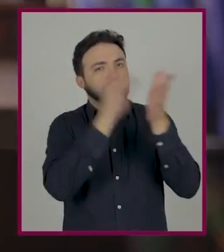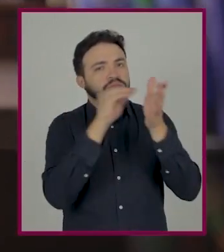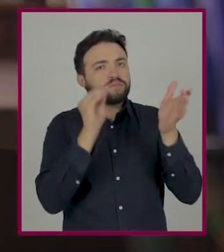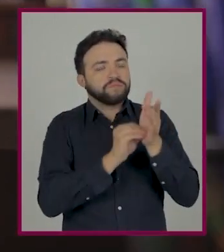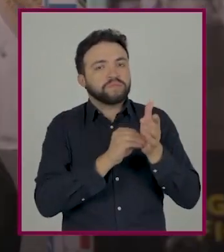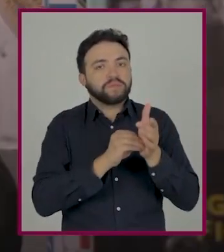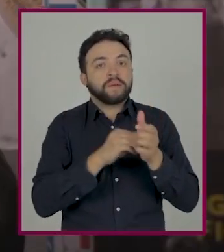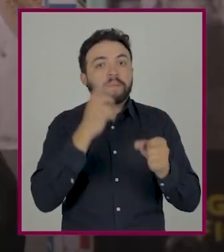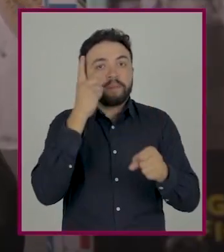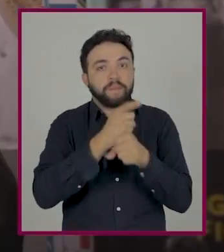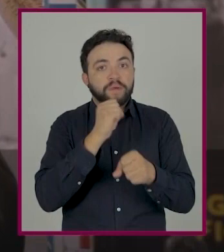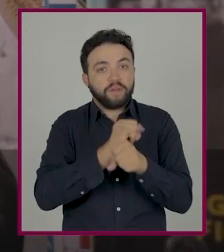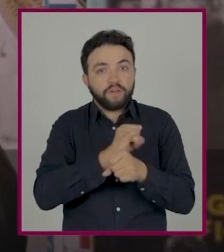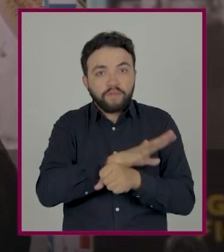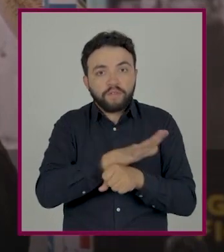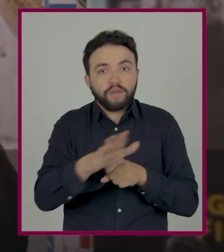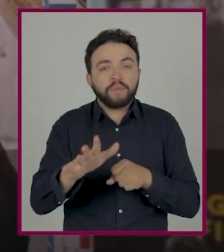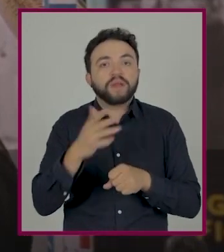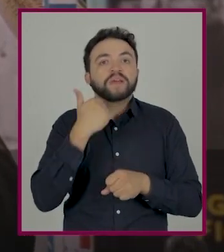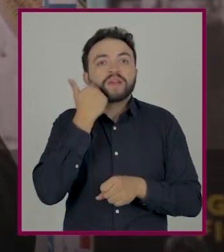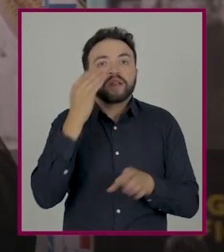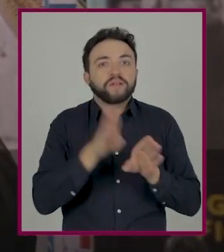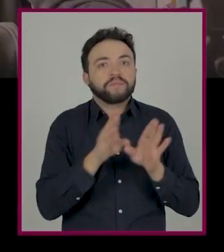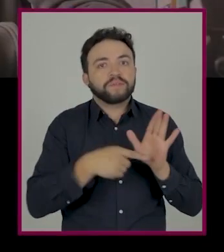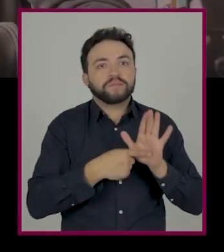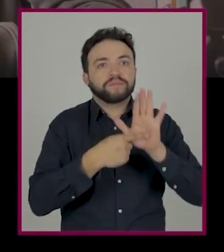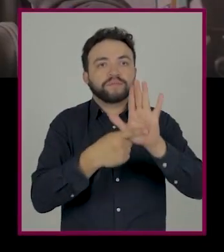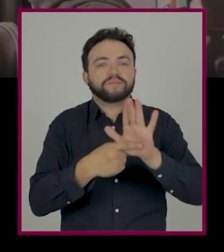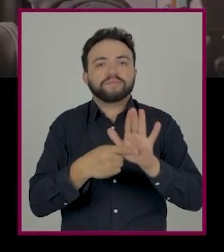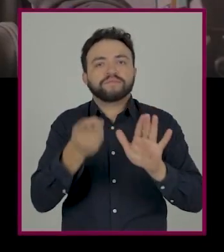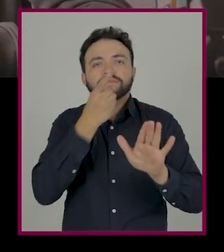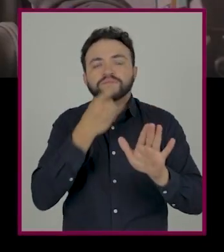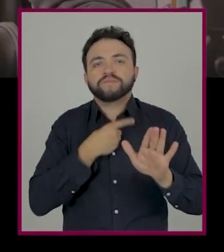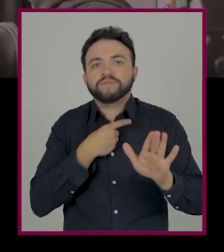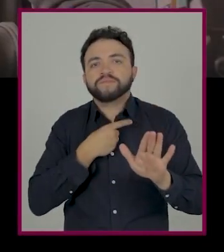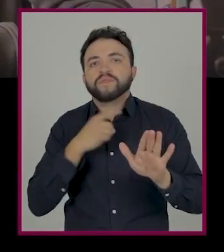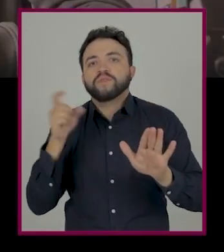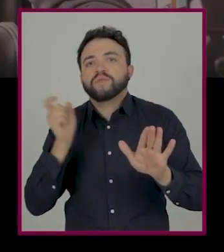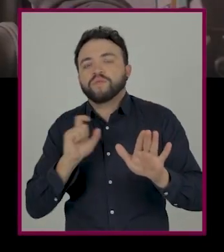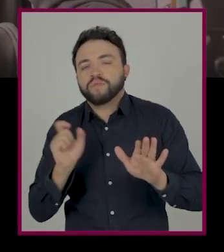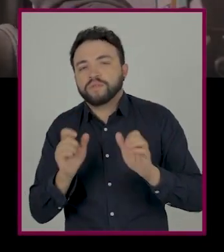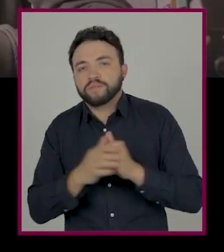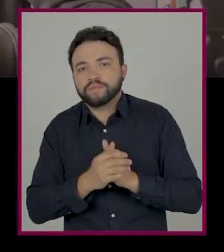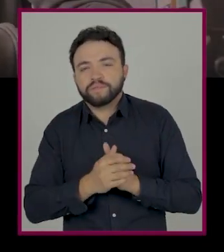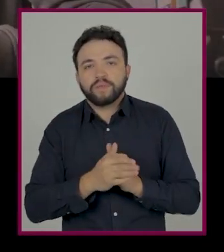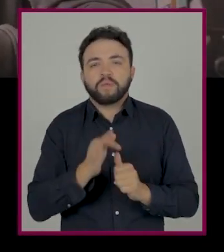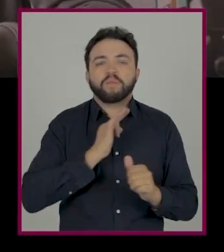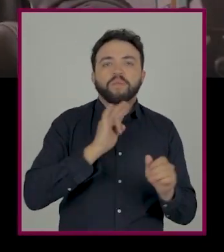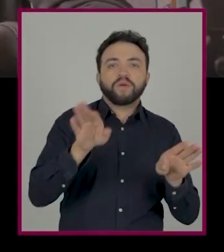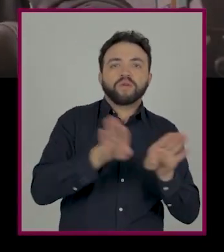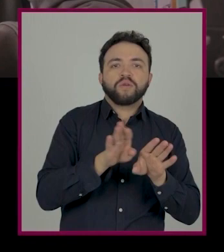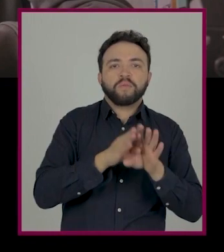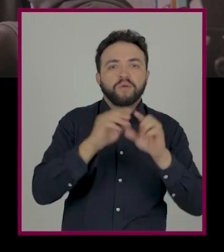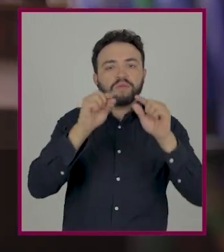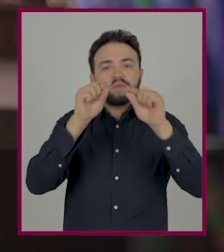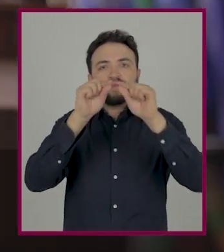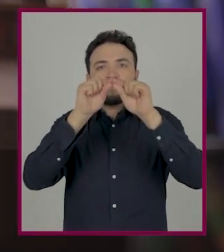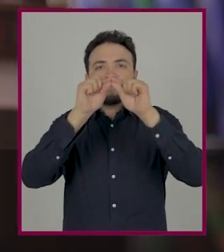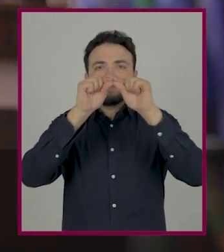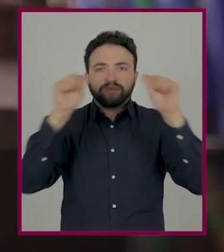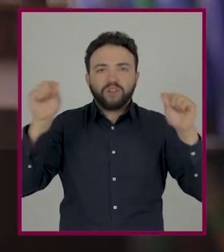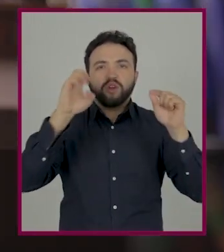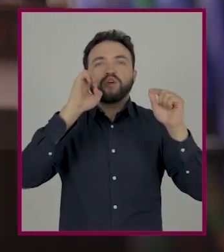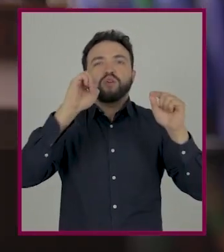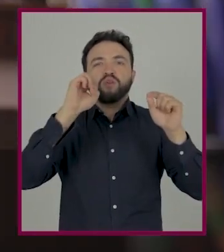entre sí. ¿Y qué ponemos dentro de esos recuadros? Pues la información que deseas aportar. ¿Y cómo unimos cada cuadro?